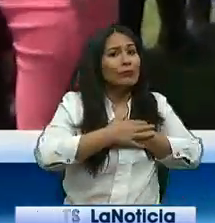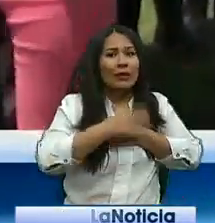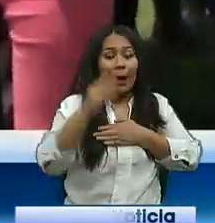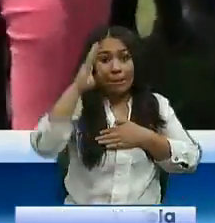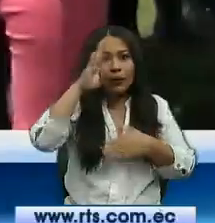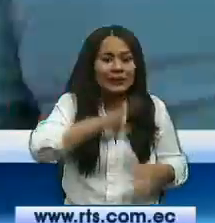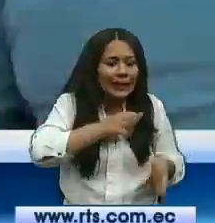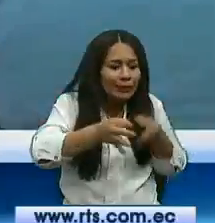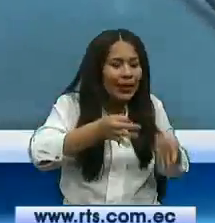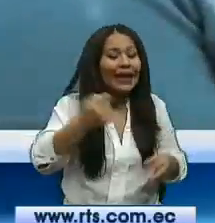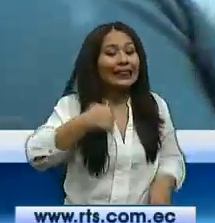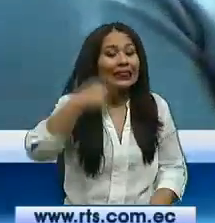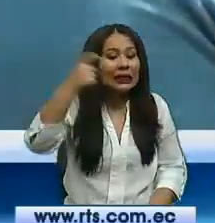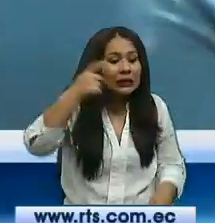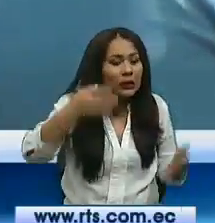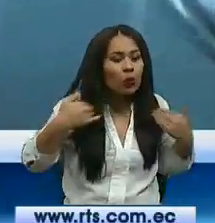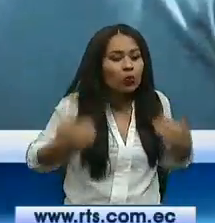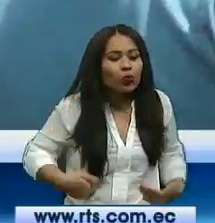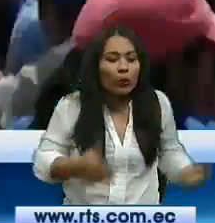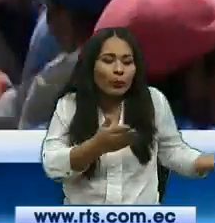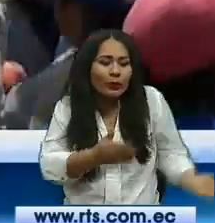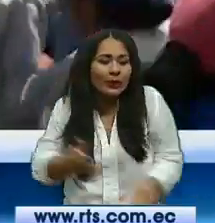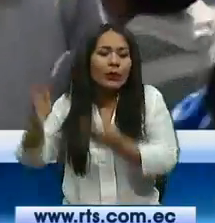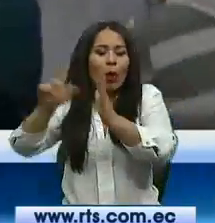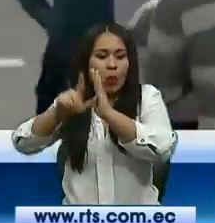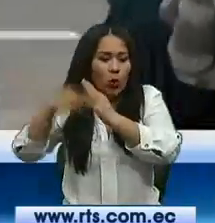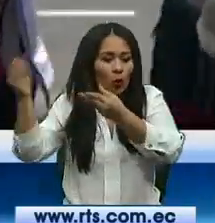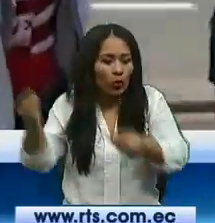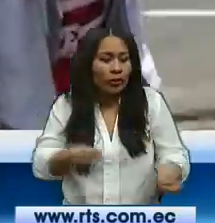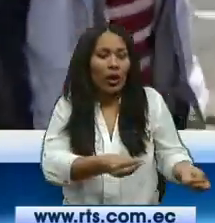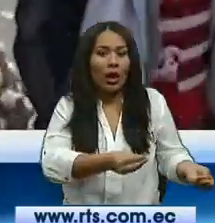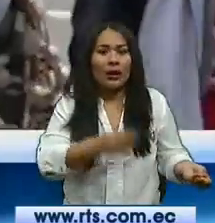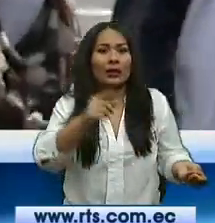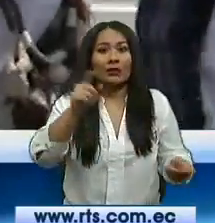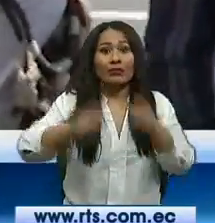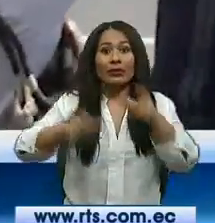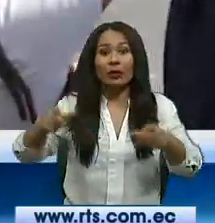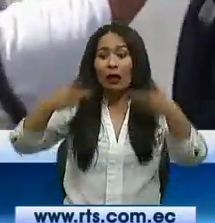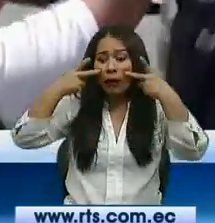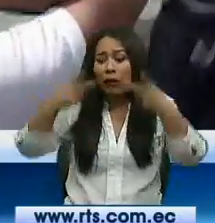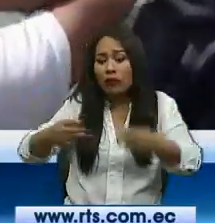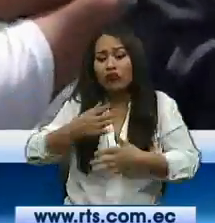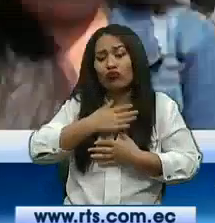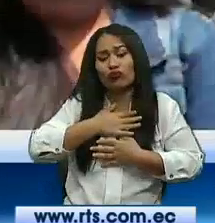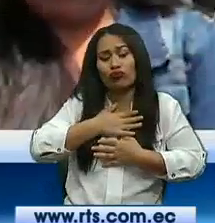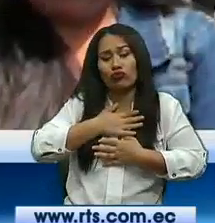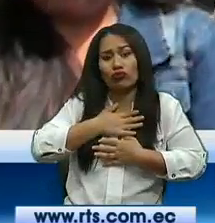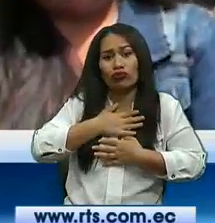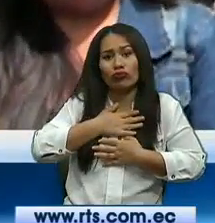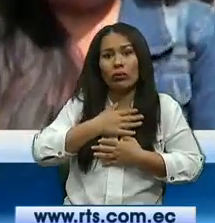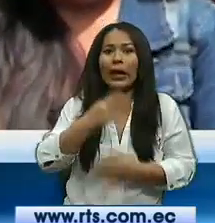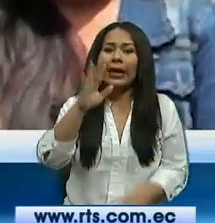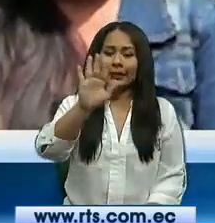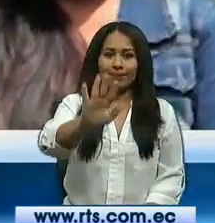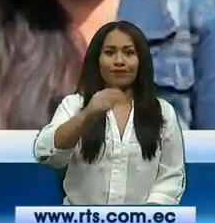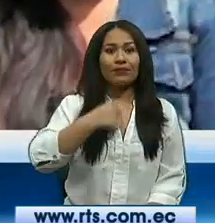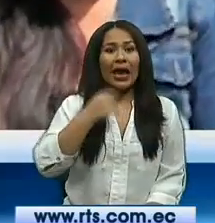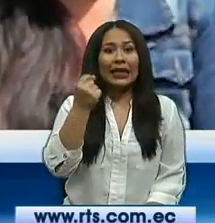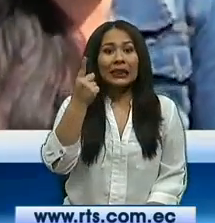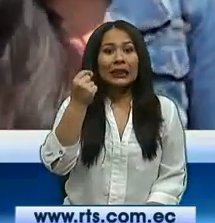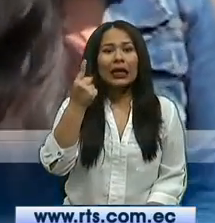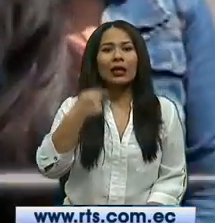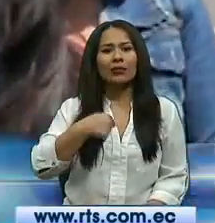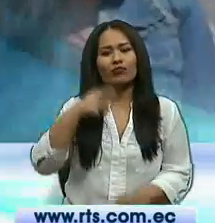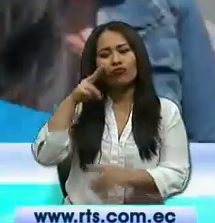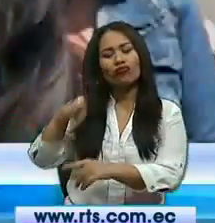irreparable pérdida. Sus vecinos, atónitos, miraban la desgarradora escena. Cuente en estas